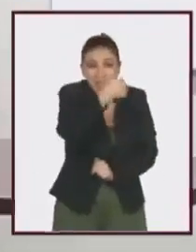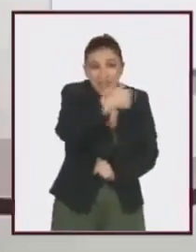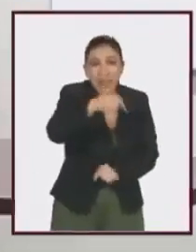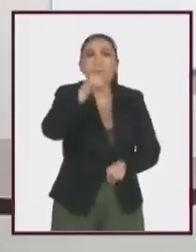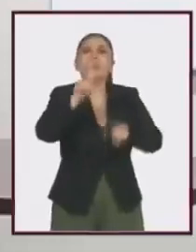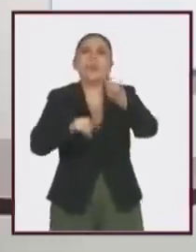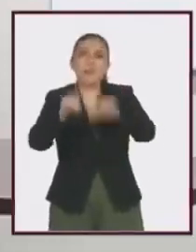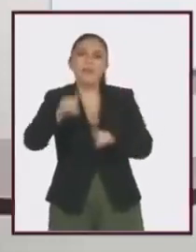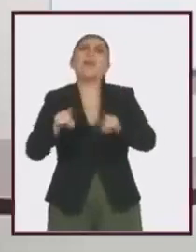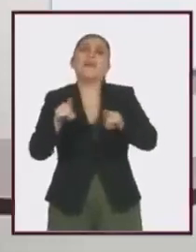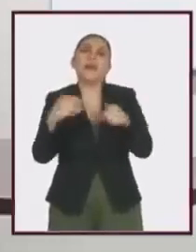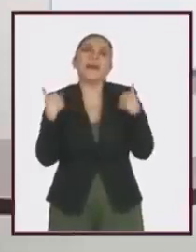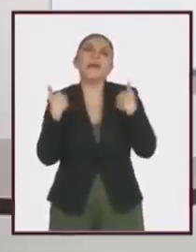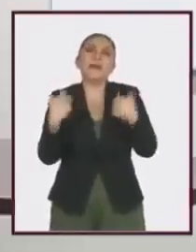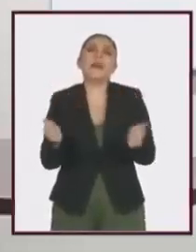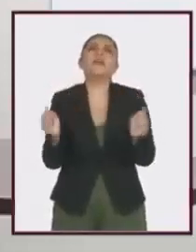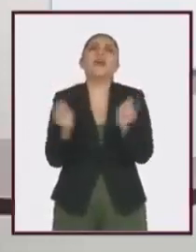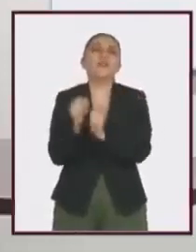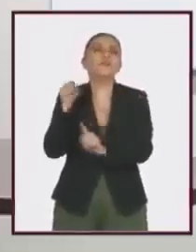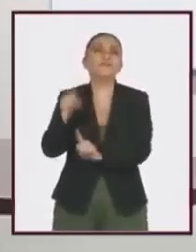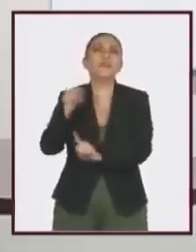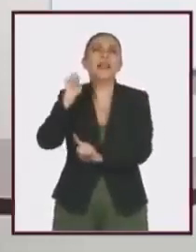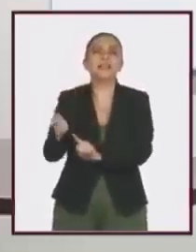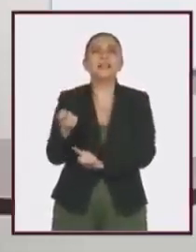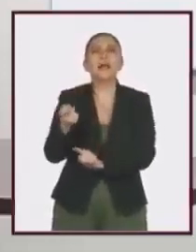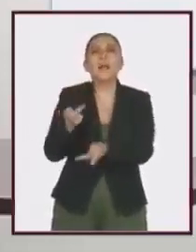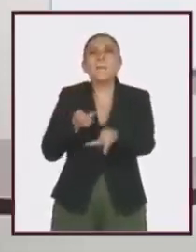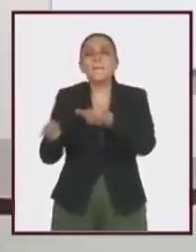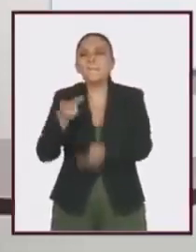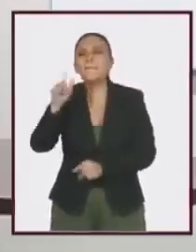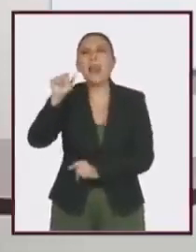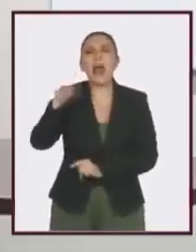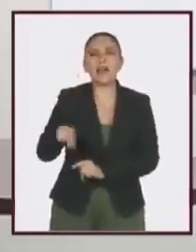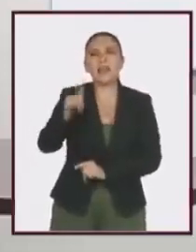las consideramos en lo que es la planeación